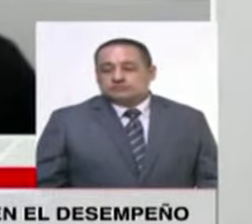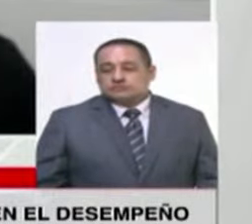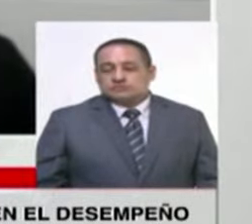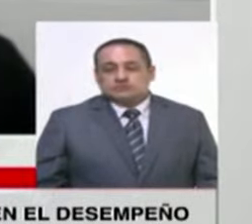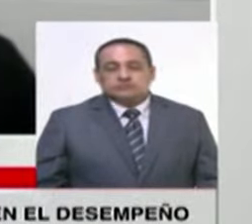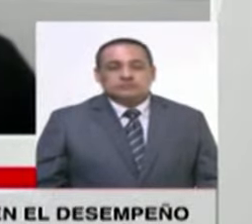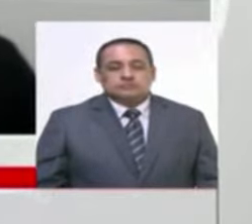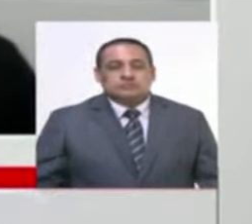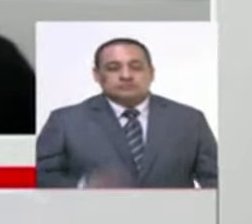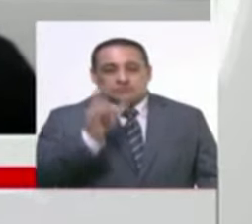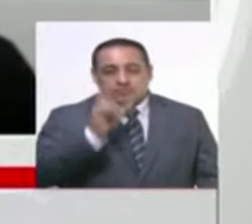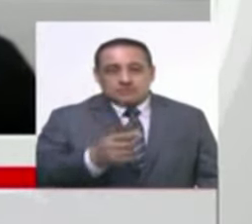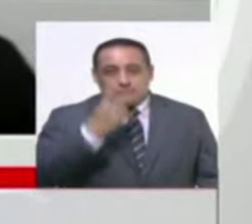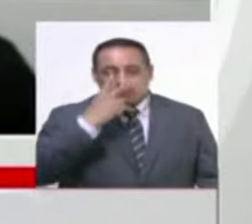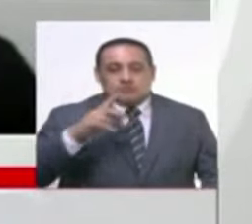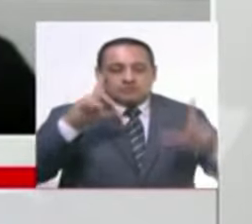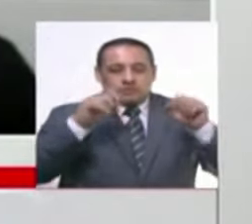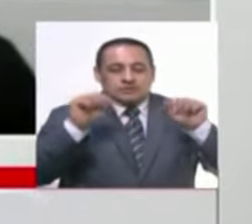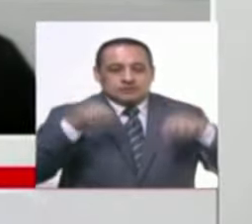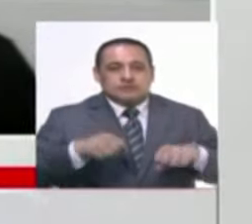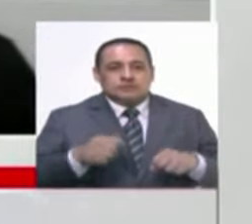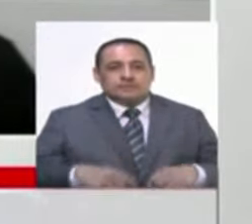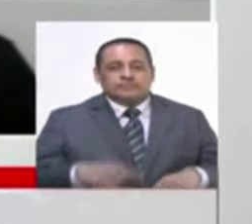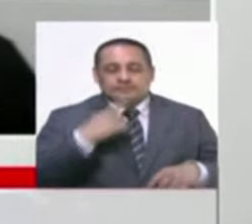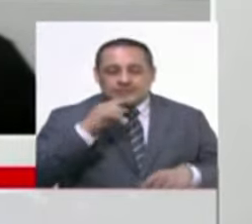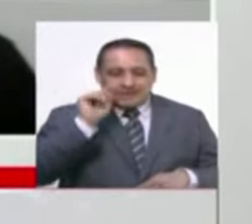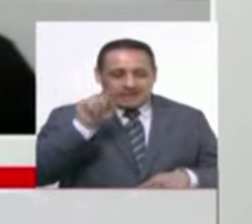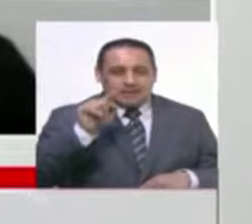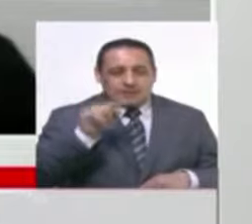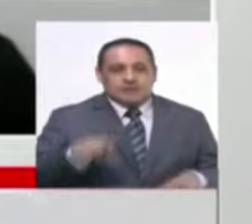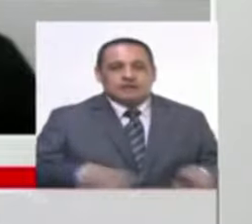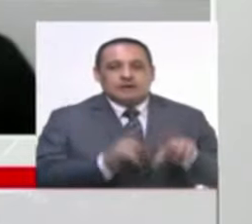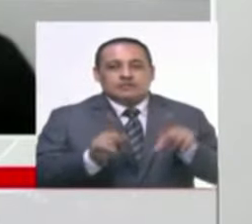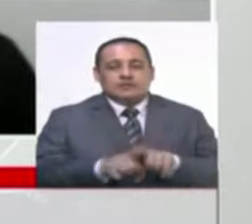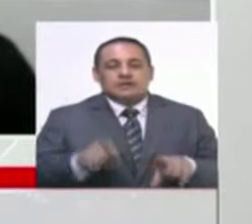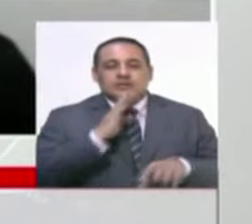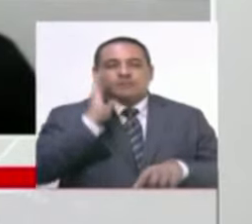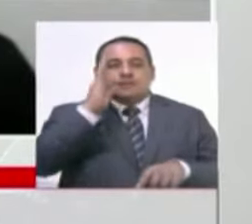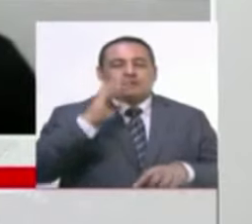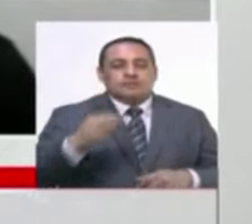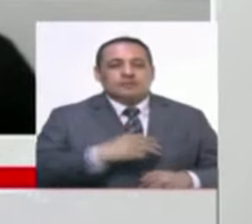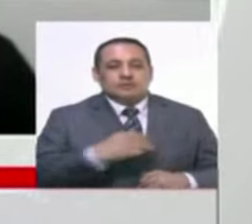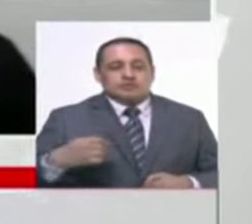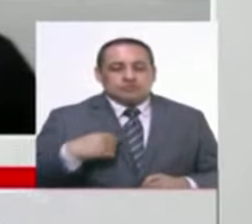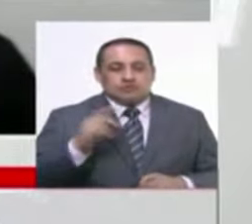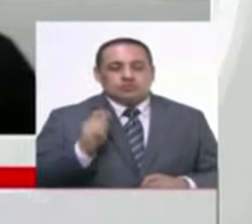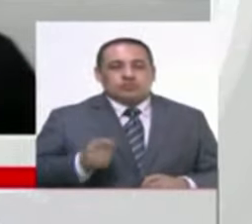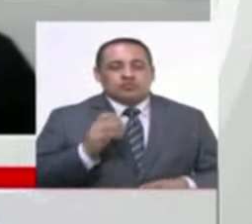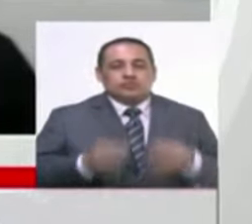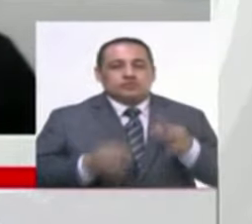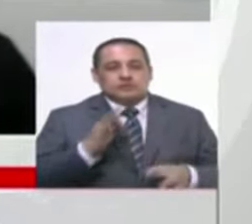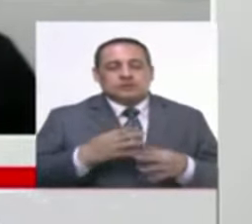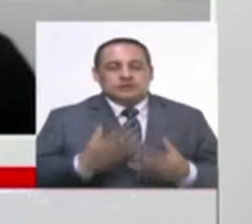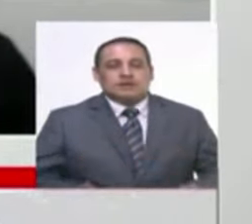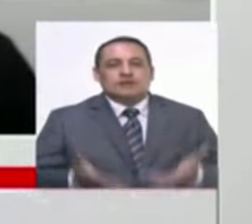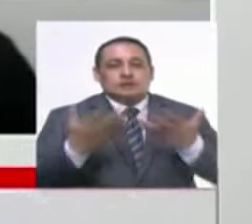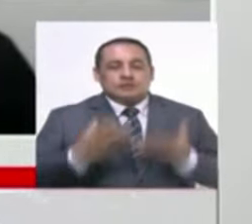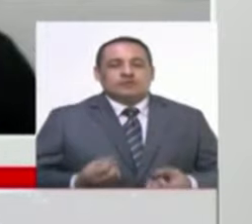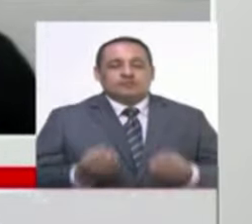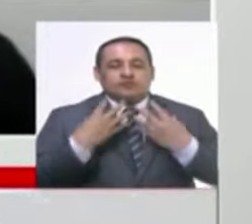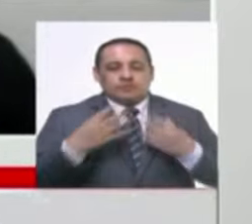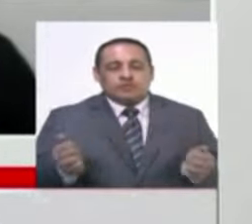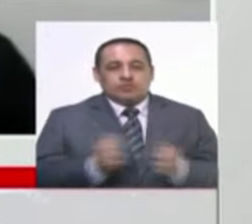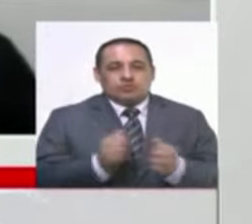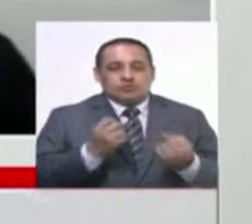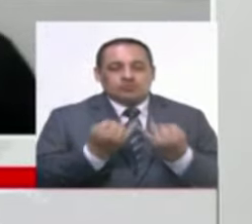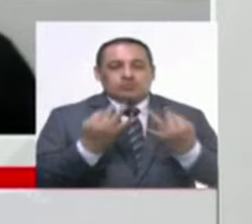La persona que usted me muestra en la foto es él. Él es la persona que viene por orden del ministro de Justicia a darme un mensaje a través de un